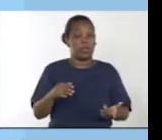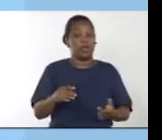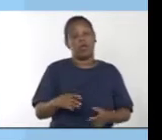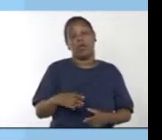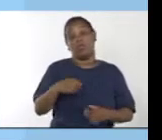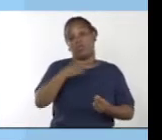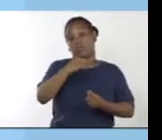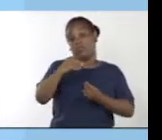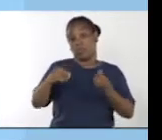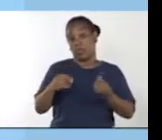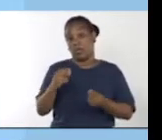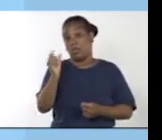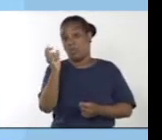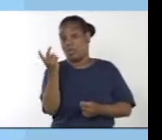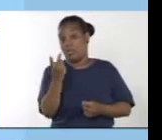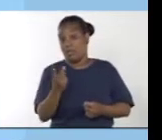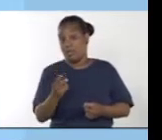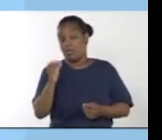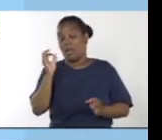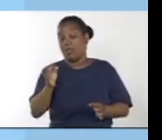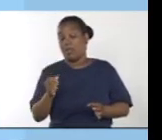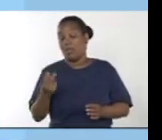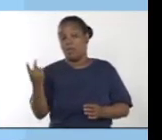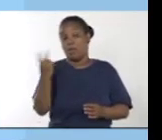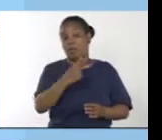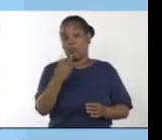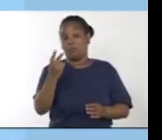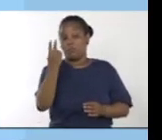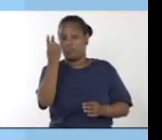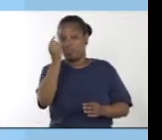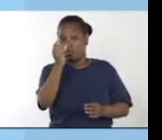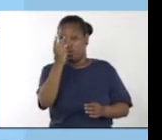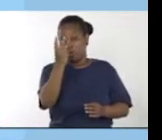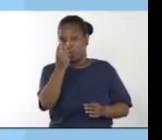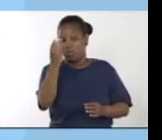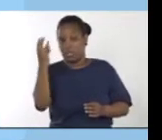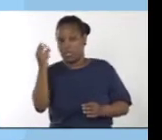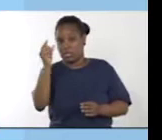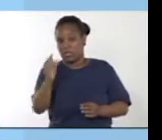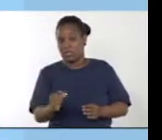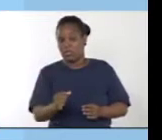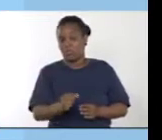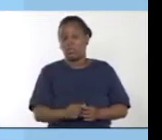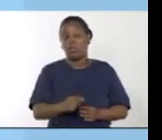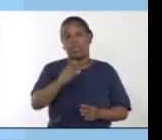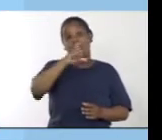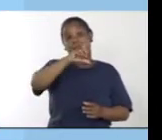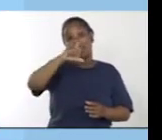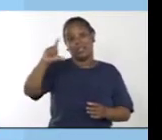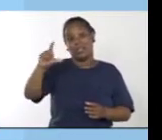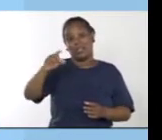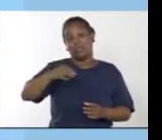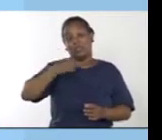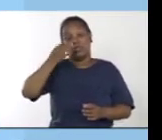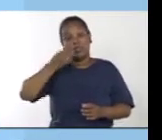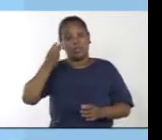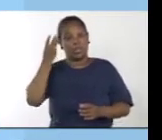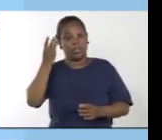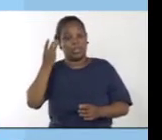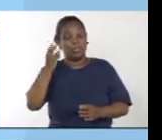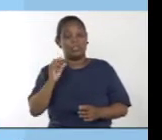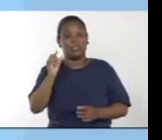la conjugación es la misma para ambas personas gramaticales, en el texto se refiere a la tercera,